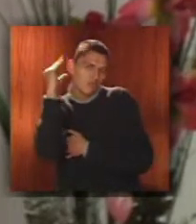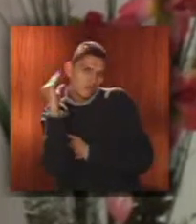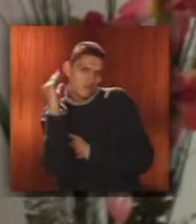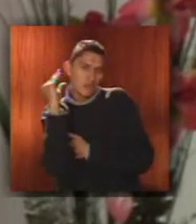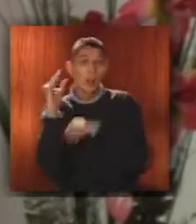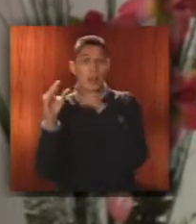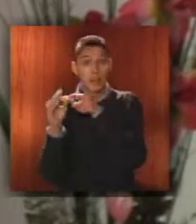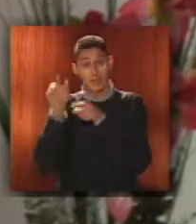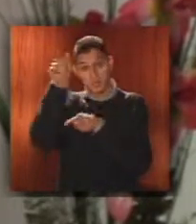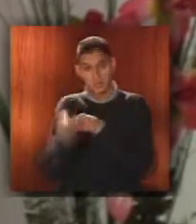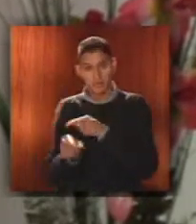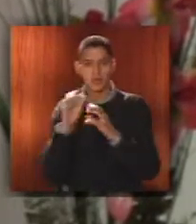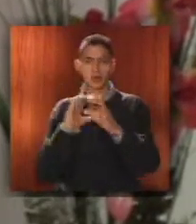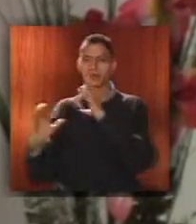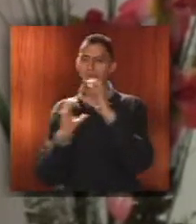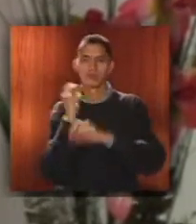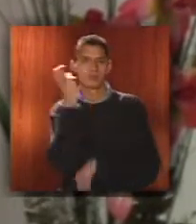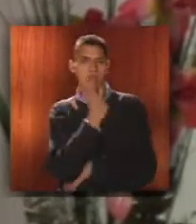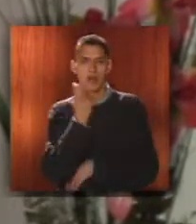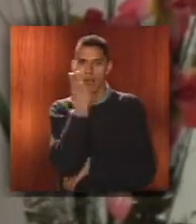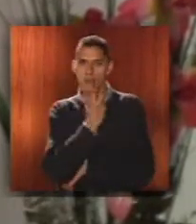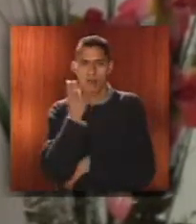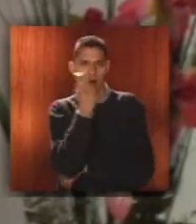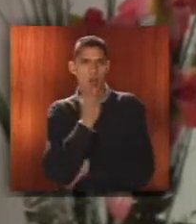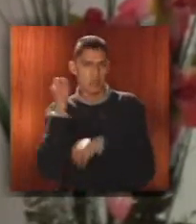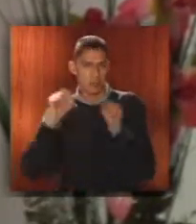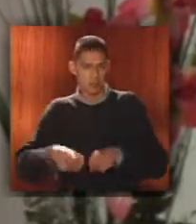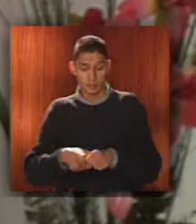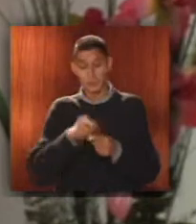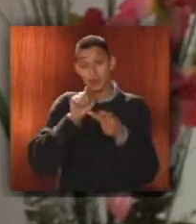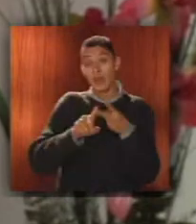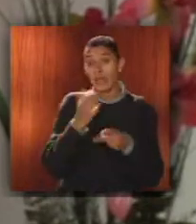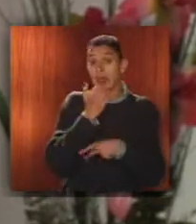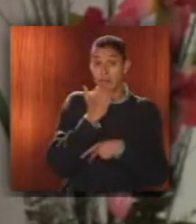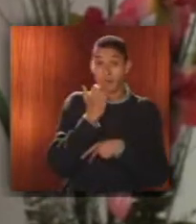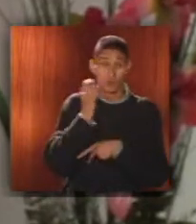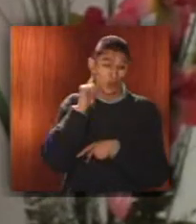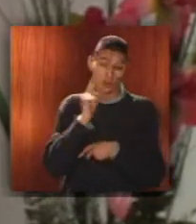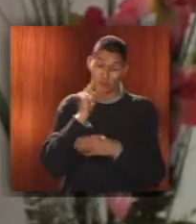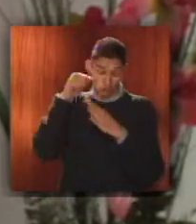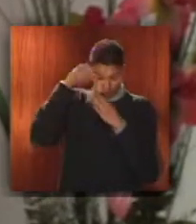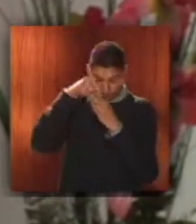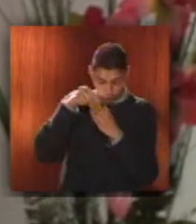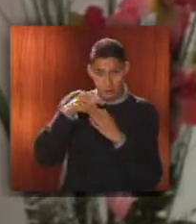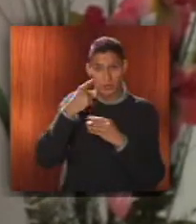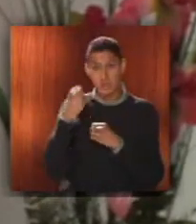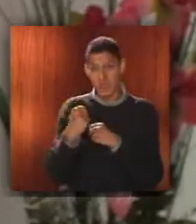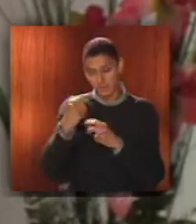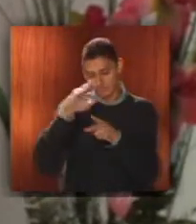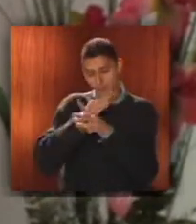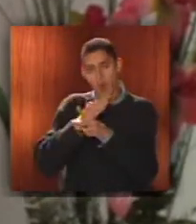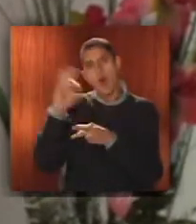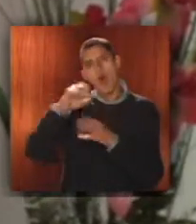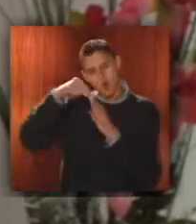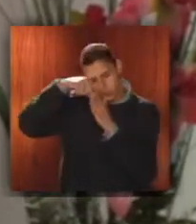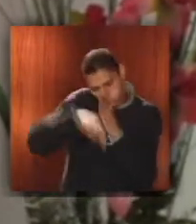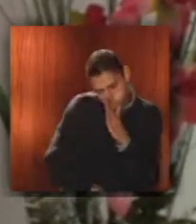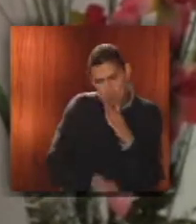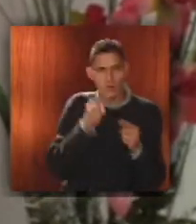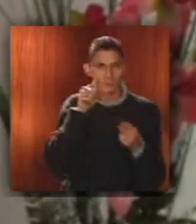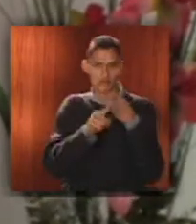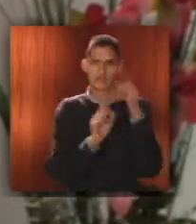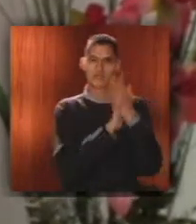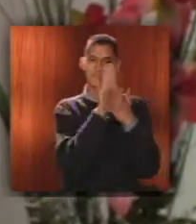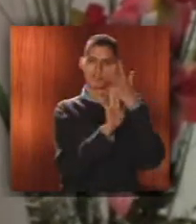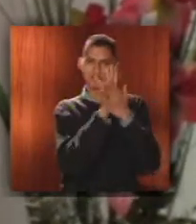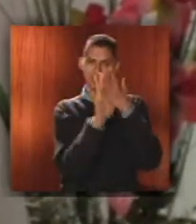leve a moderada, esa persona se comunicará con lenguaje oral. Si la pérdida auditiva es severa o profunda, va a utilizar